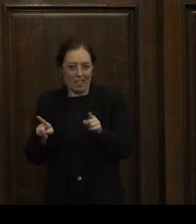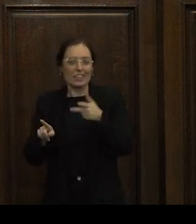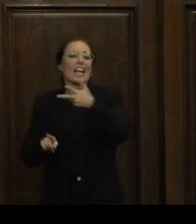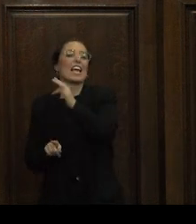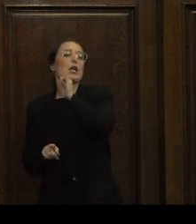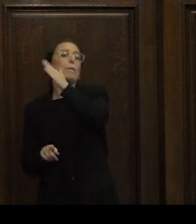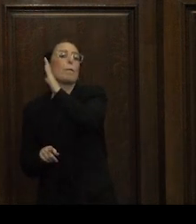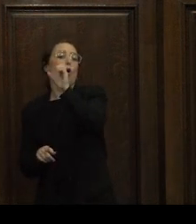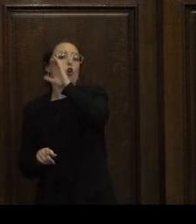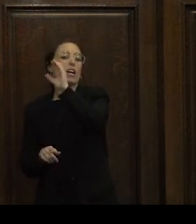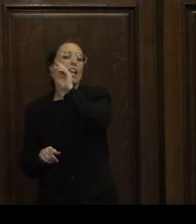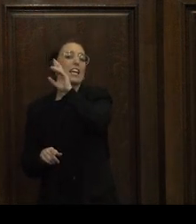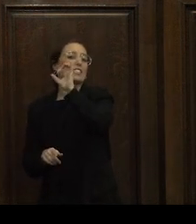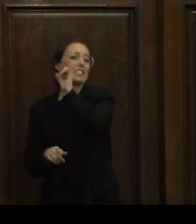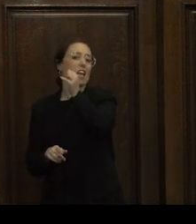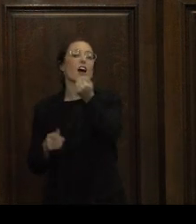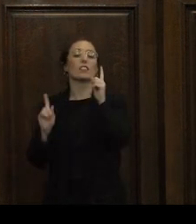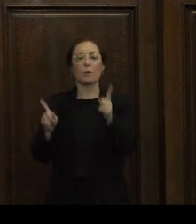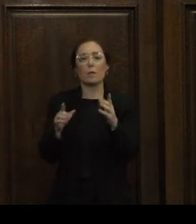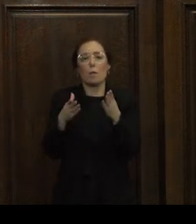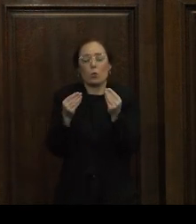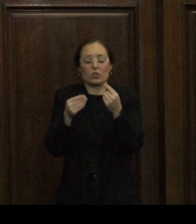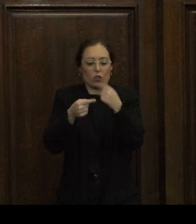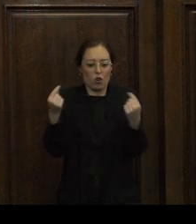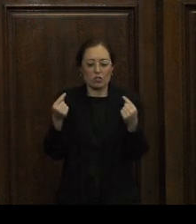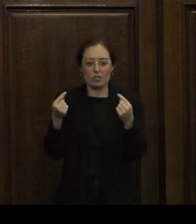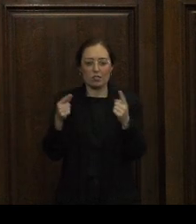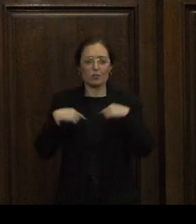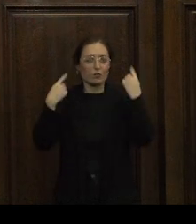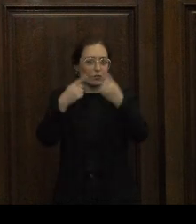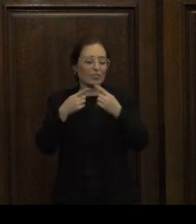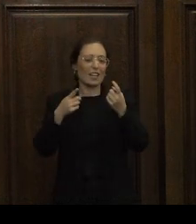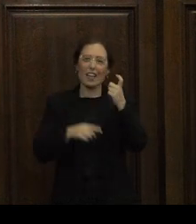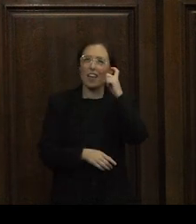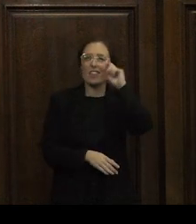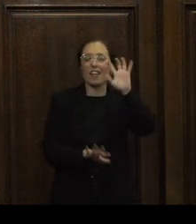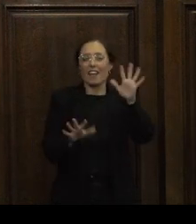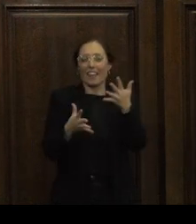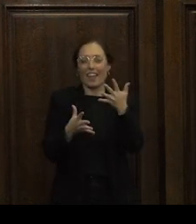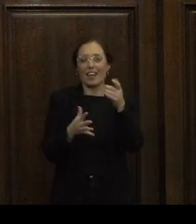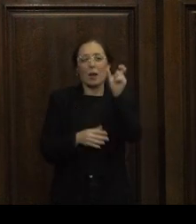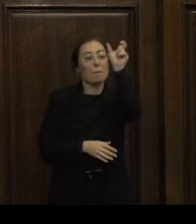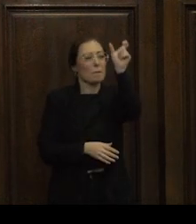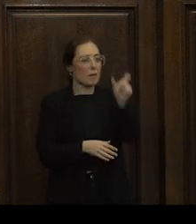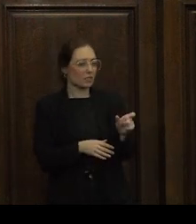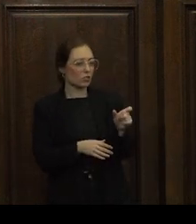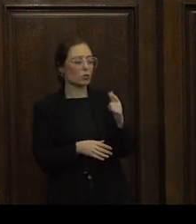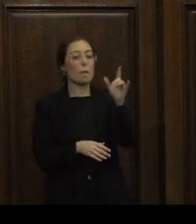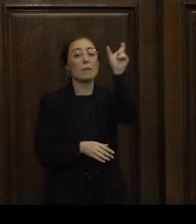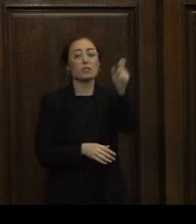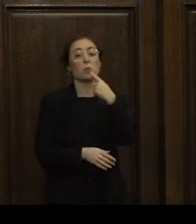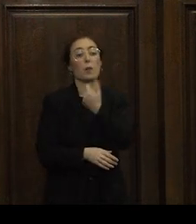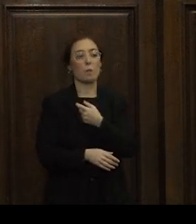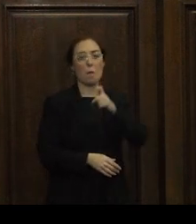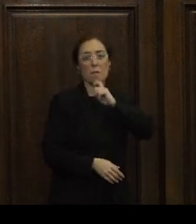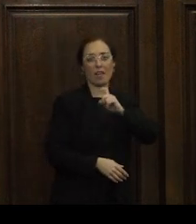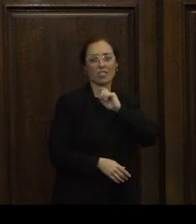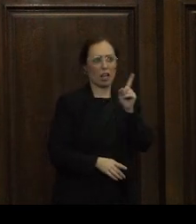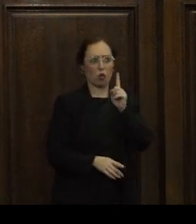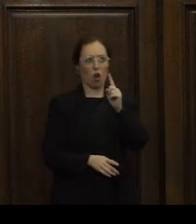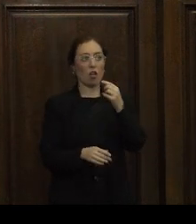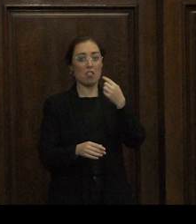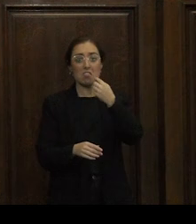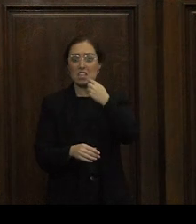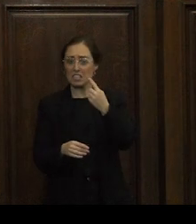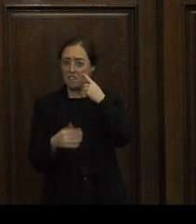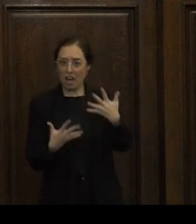estoy destacando en sus diferencias, ¿no? Entre las muchas acepciones coloquiales del cinismo está esta idea de que el cínico no es hipócrita,